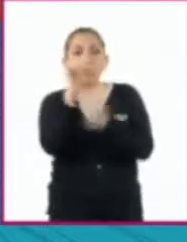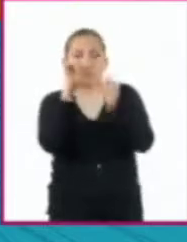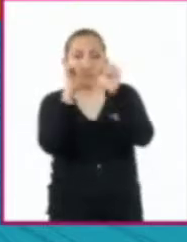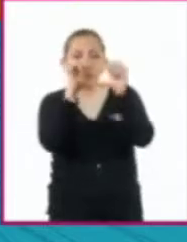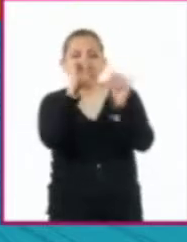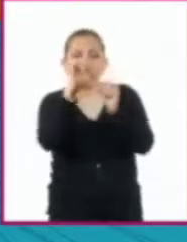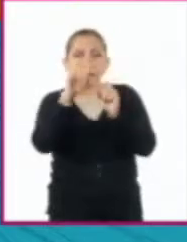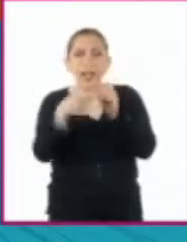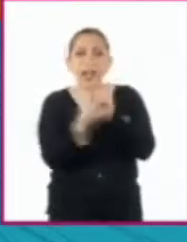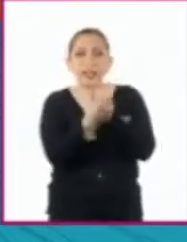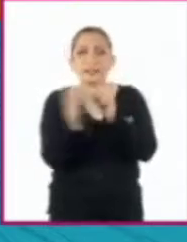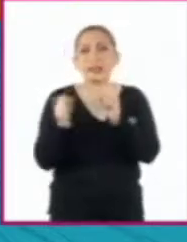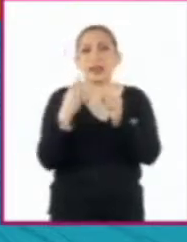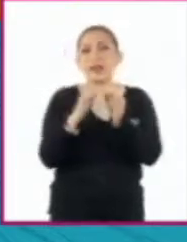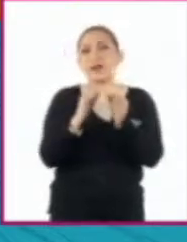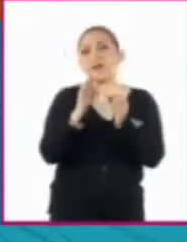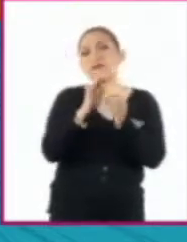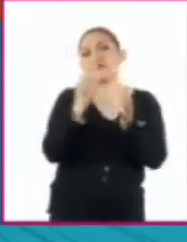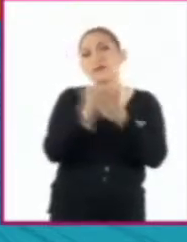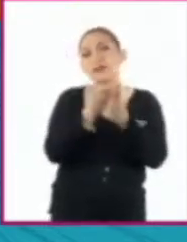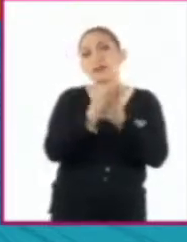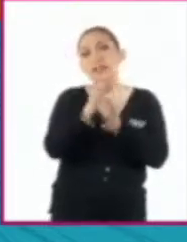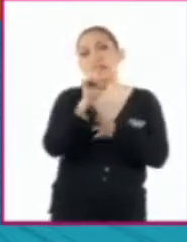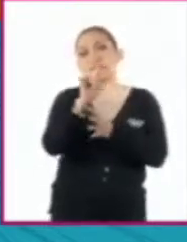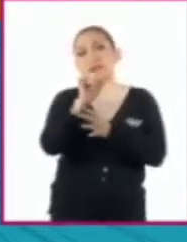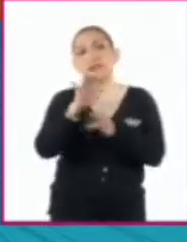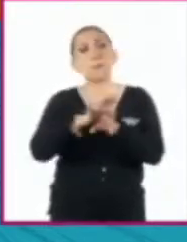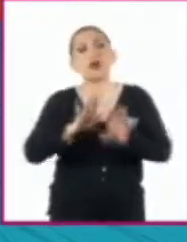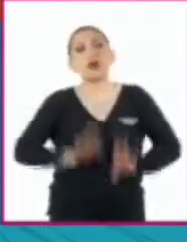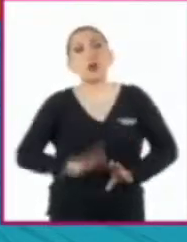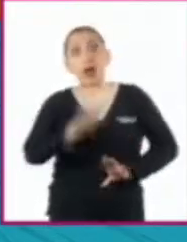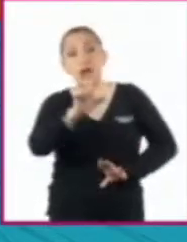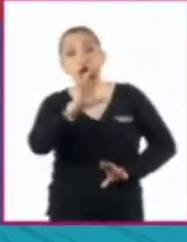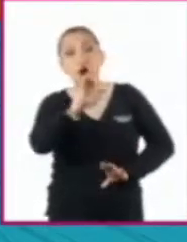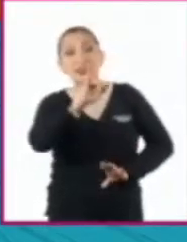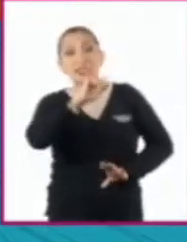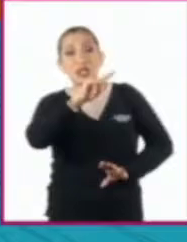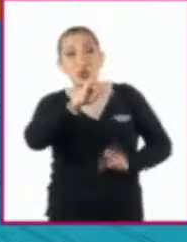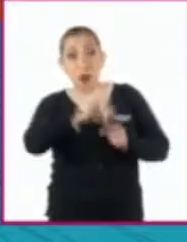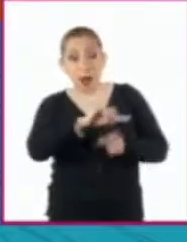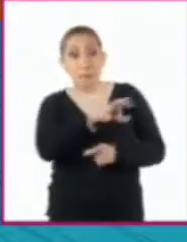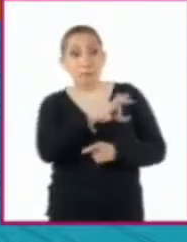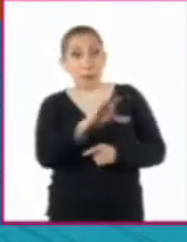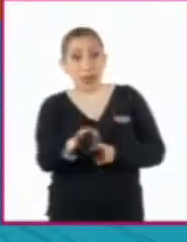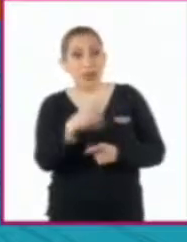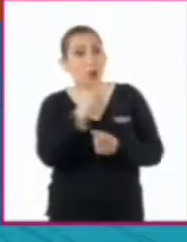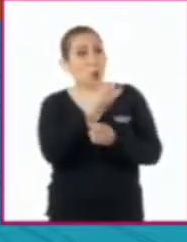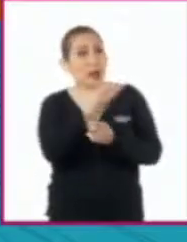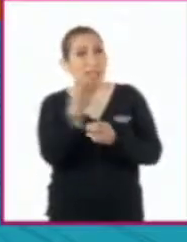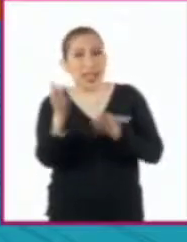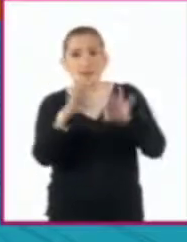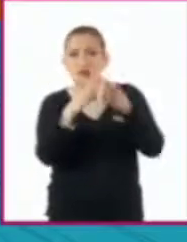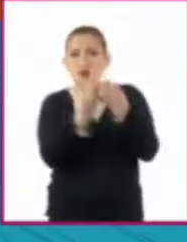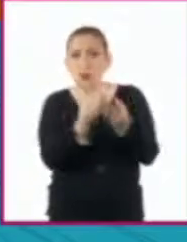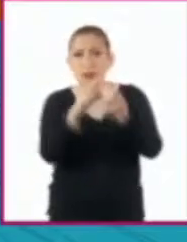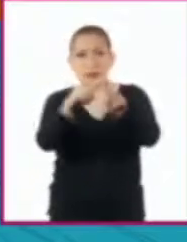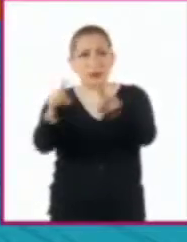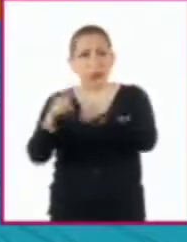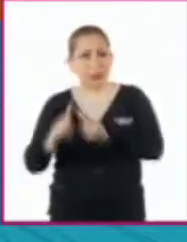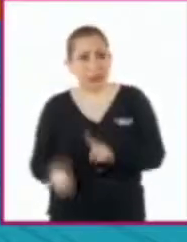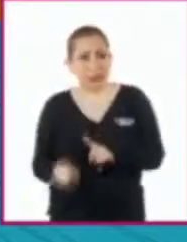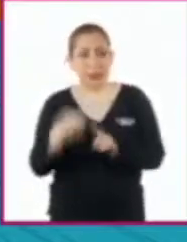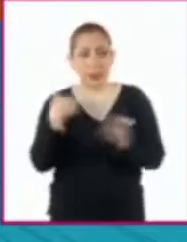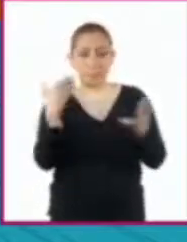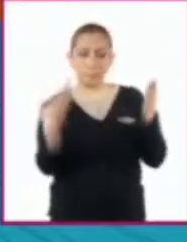que constituye la fase dispersa. Se caracterizan por ser continua, pueden estar en todos los estados de agregación.